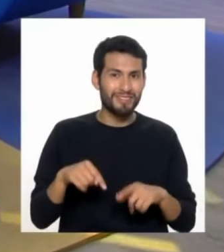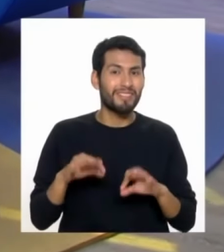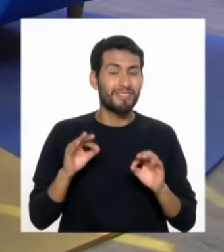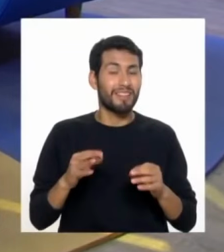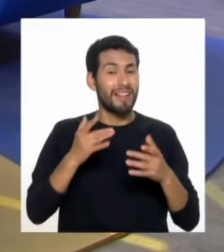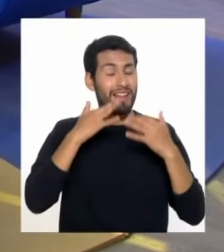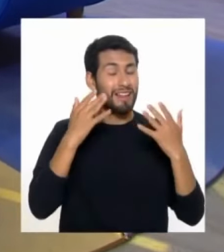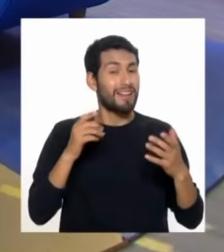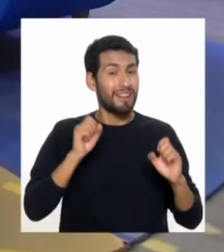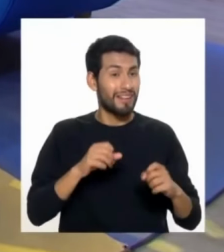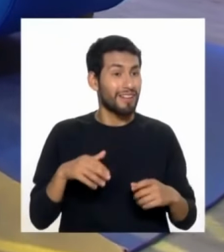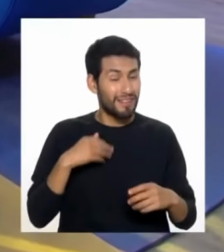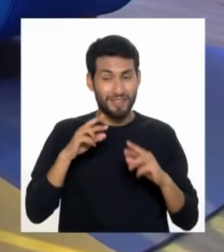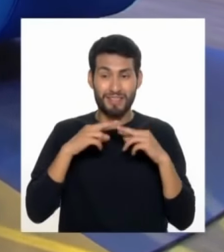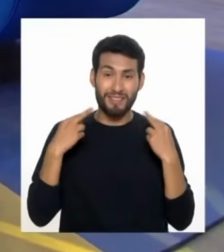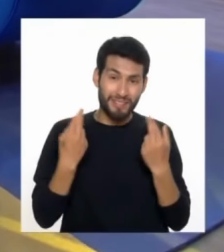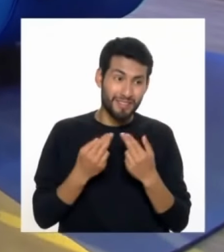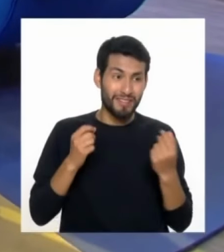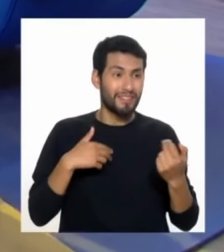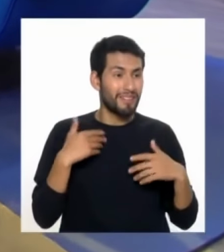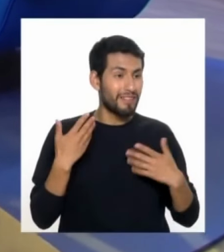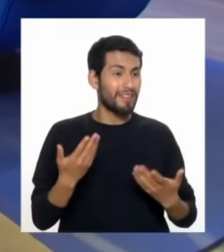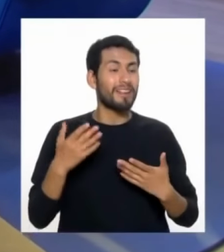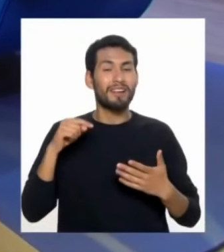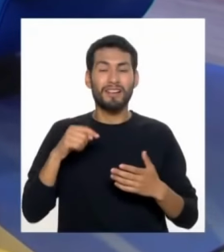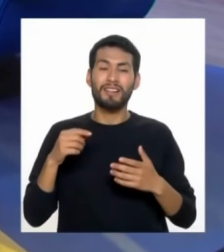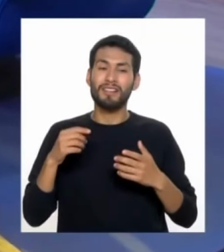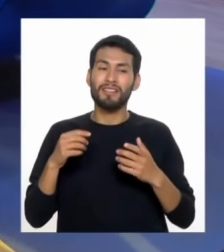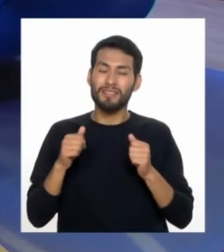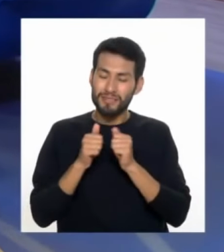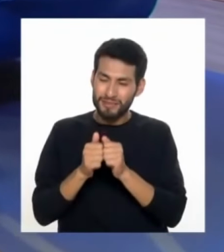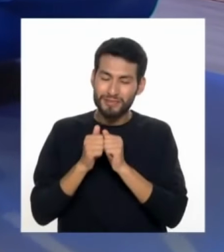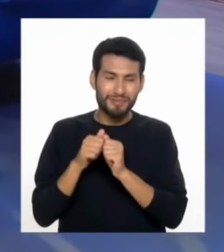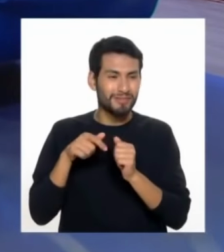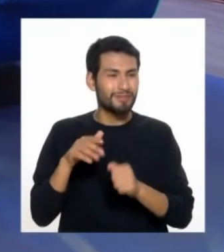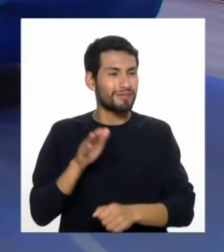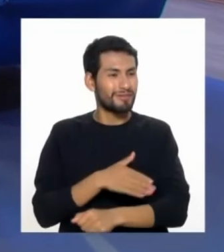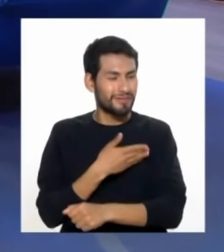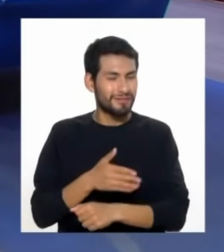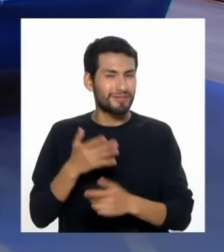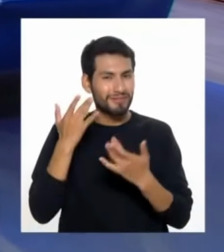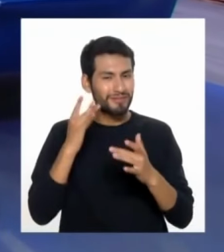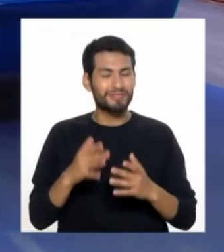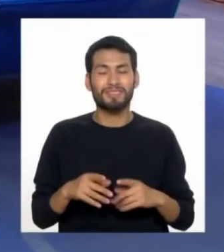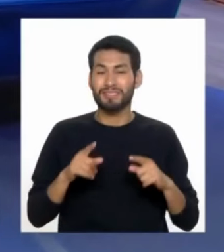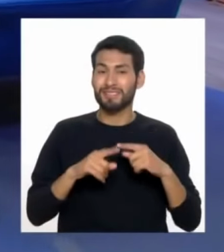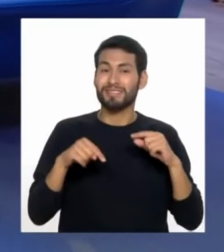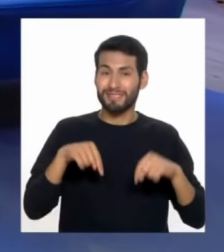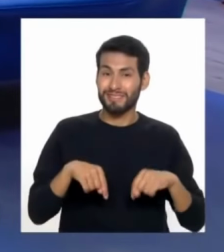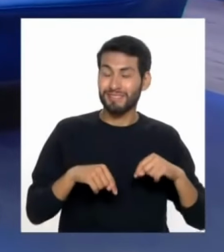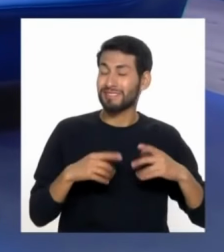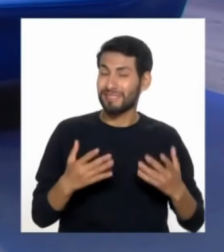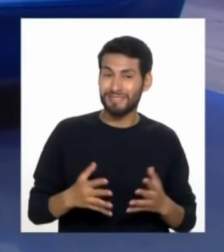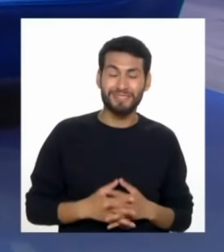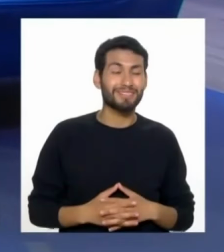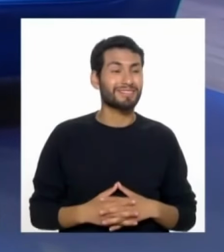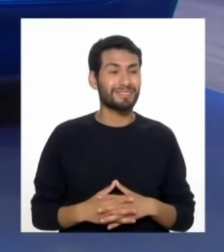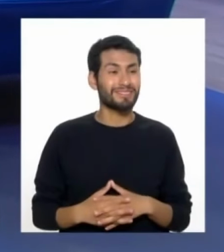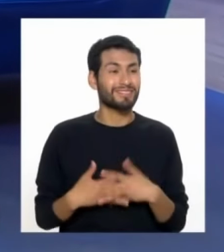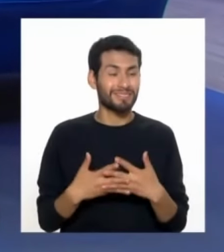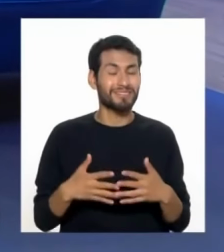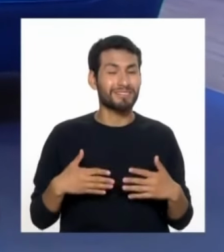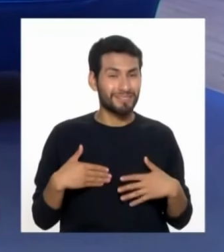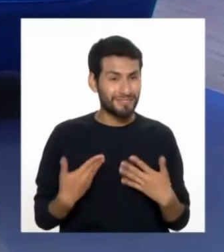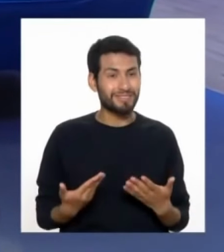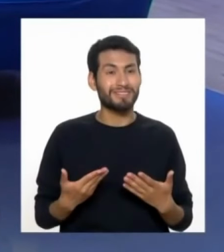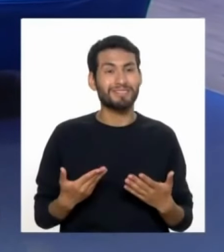alegría cada vez que habían reuniones si uno podía tocar algo y acompañar lo que ellos hacían, ¿no? De música. Y bueno, actualmente pues no podemos